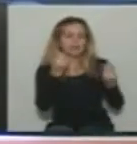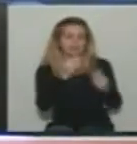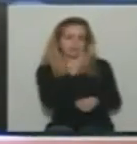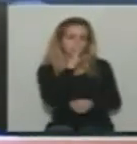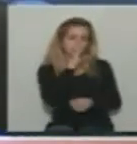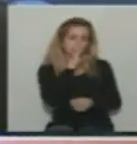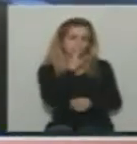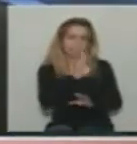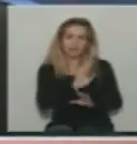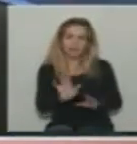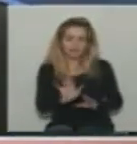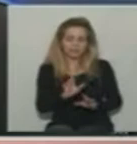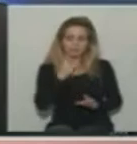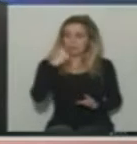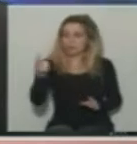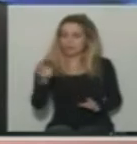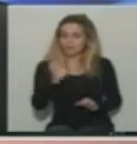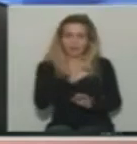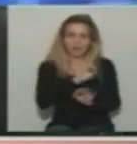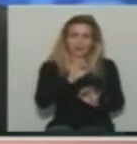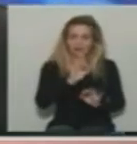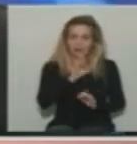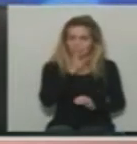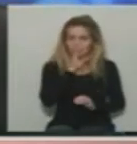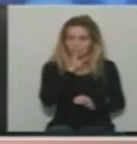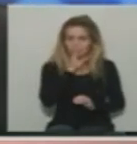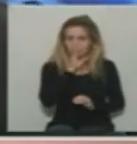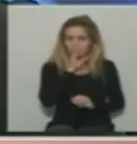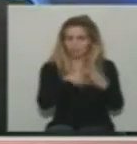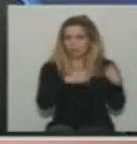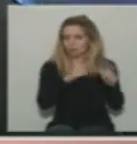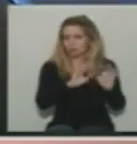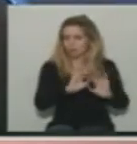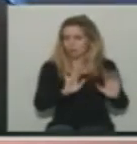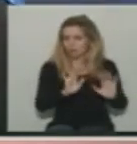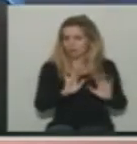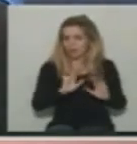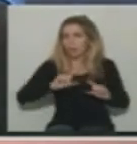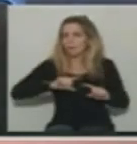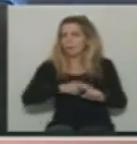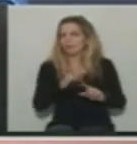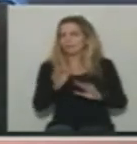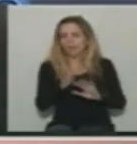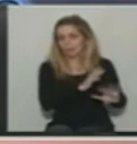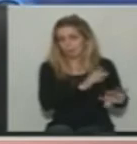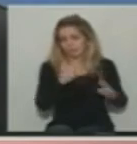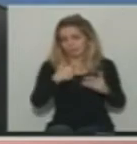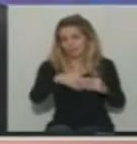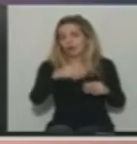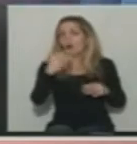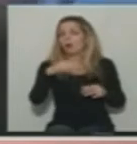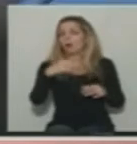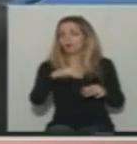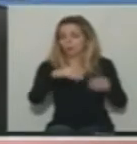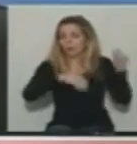contesta. El ganador tiene que seguir jugando callado. No se mete en política agraria. El ganador se va a ver en octubre. Por ahora. Por eso.